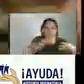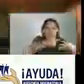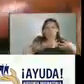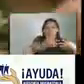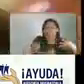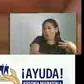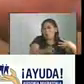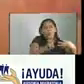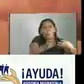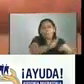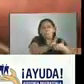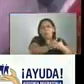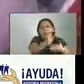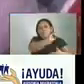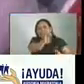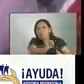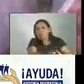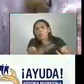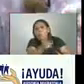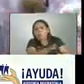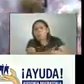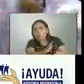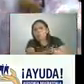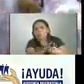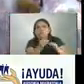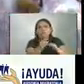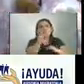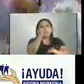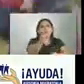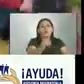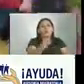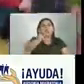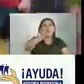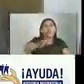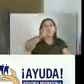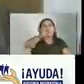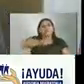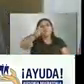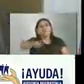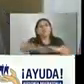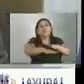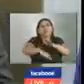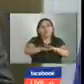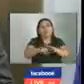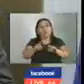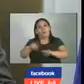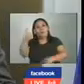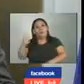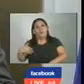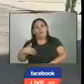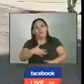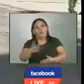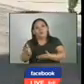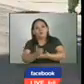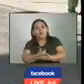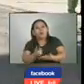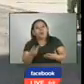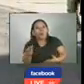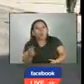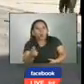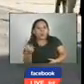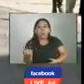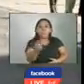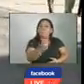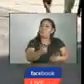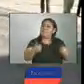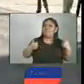exonera el pago de renta a los aguinaldos que no sobrepasen los dos salarios mínimos. El ministro de Hacienda detalló la cantidad de salvadoreños que